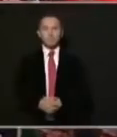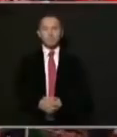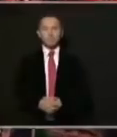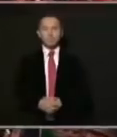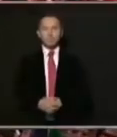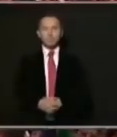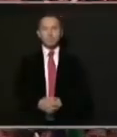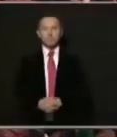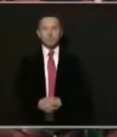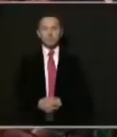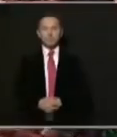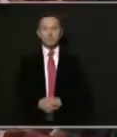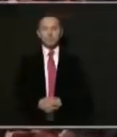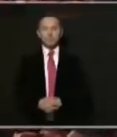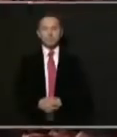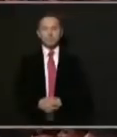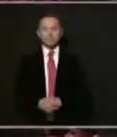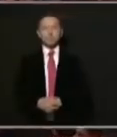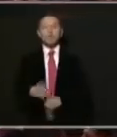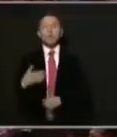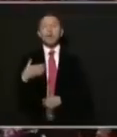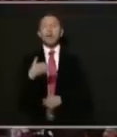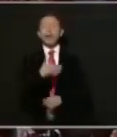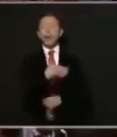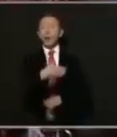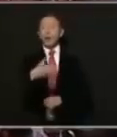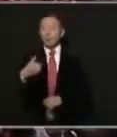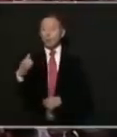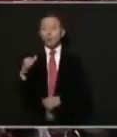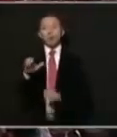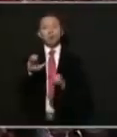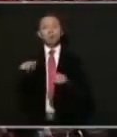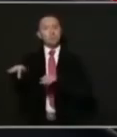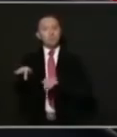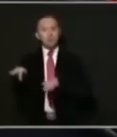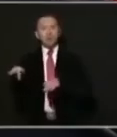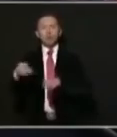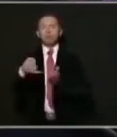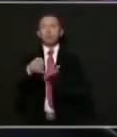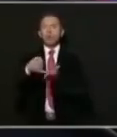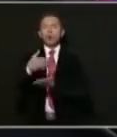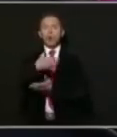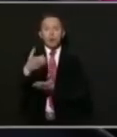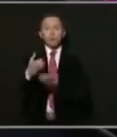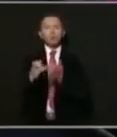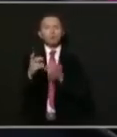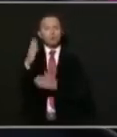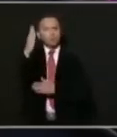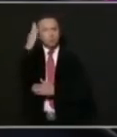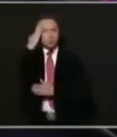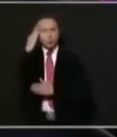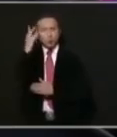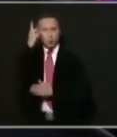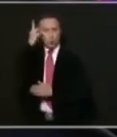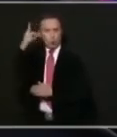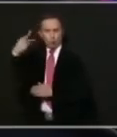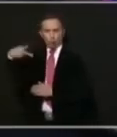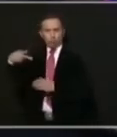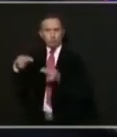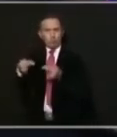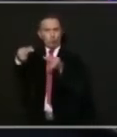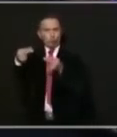Los pequeños productores del campo, ejidatarios, comuneros, pequeños propietarios,